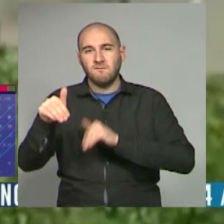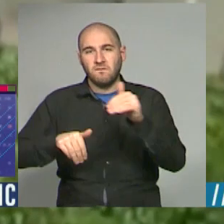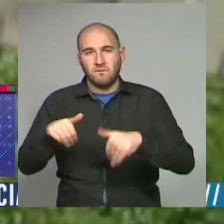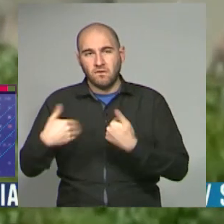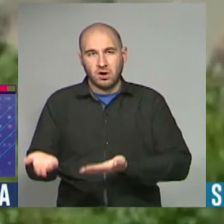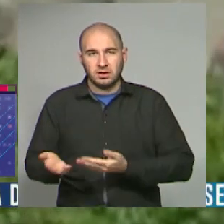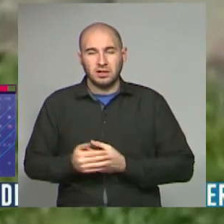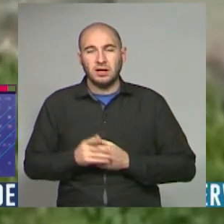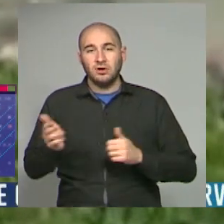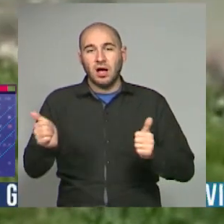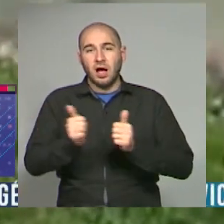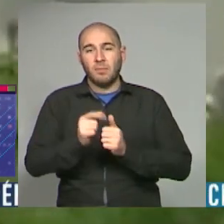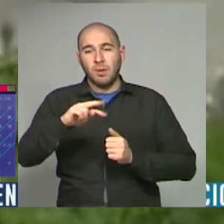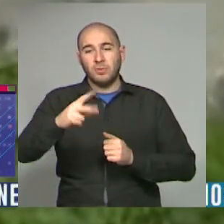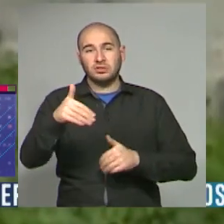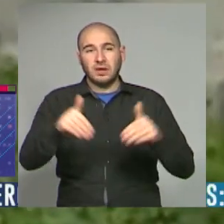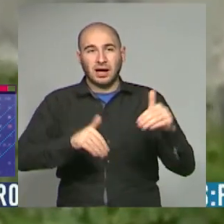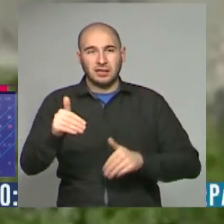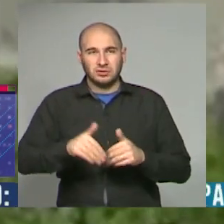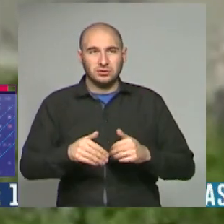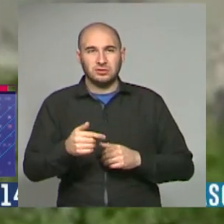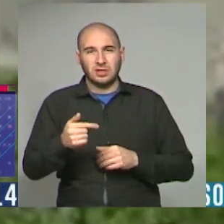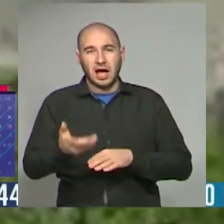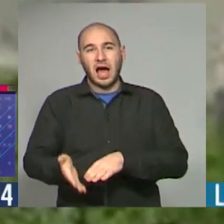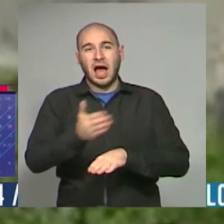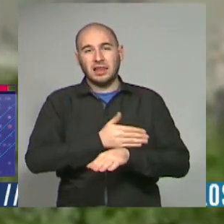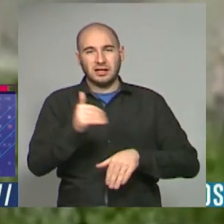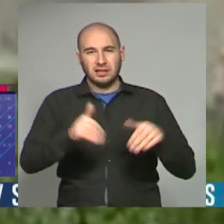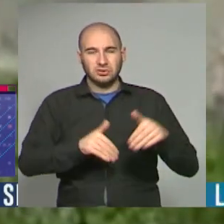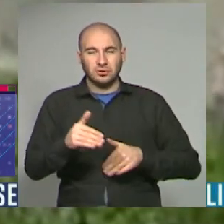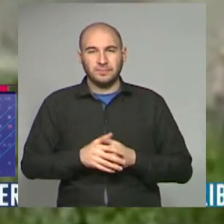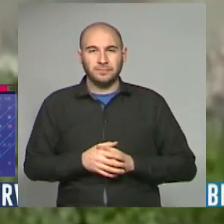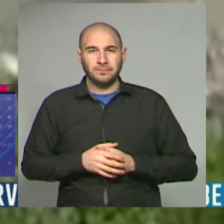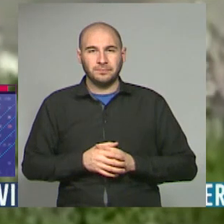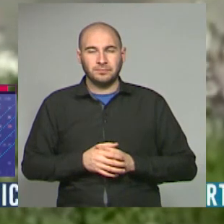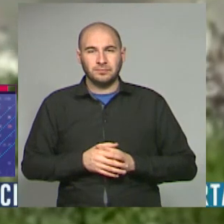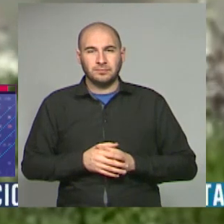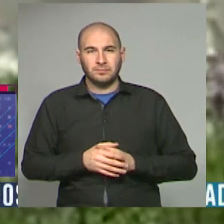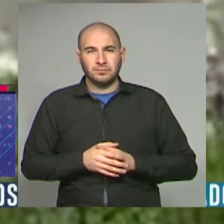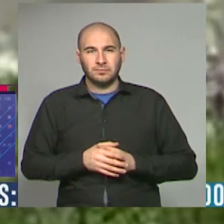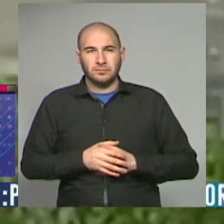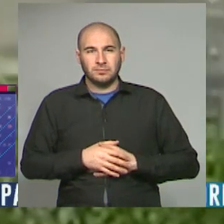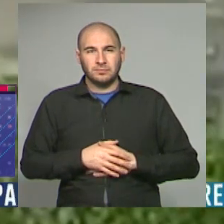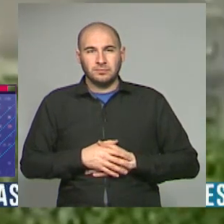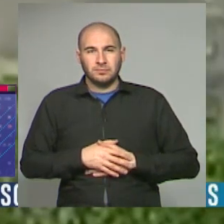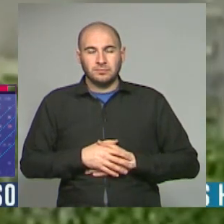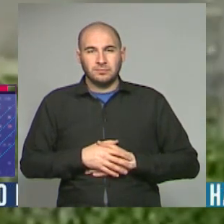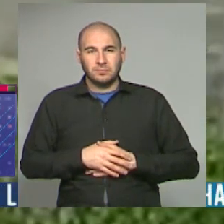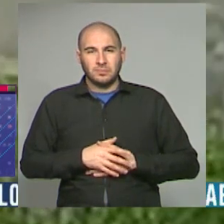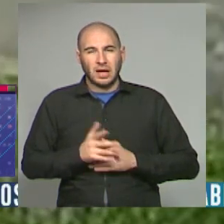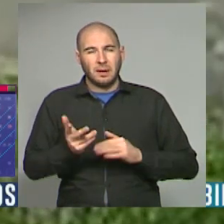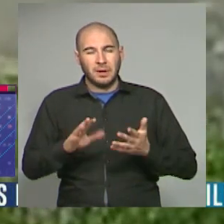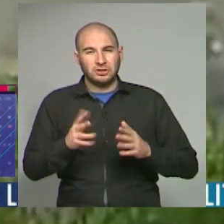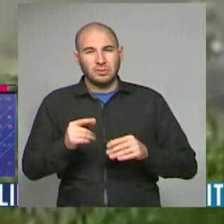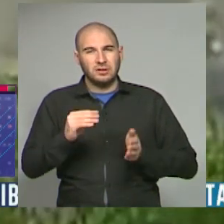voten y acompañen en las próximas elecciones, cuando se adelantaran las elecciones. Entonces, desde más o menos